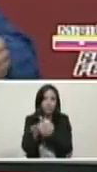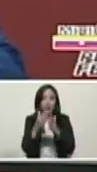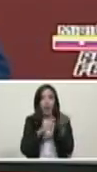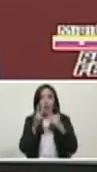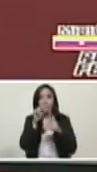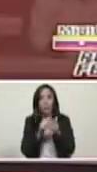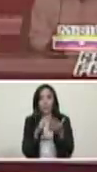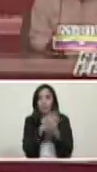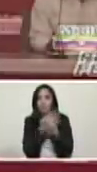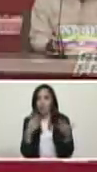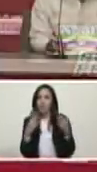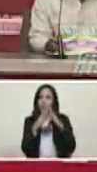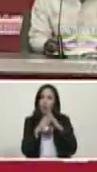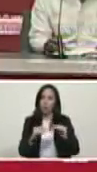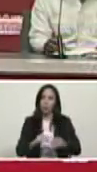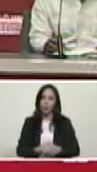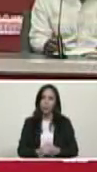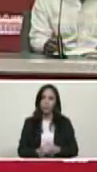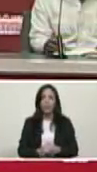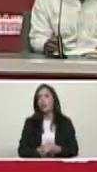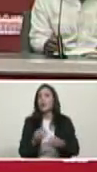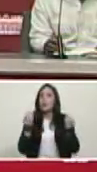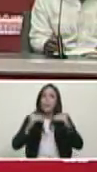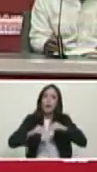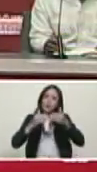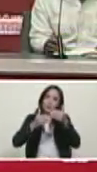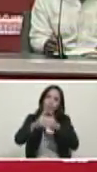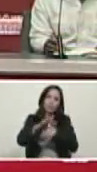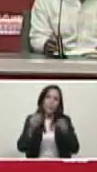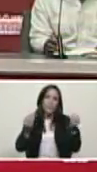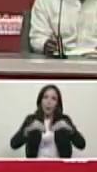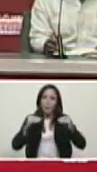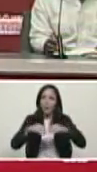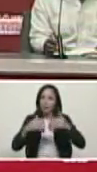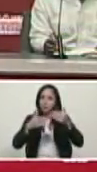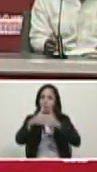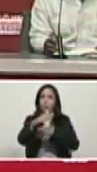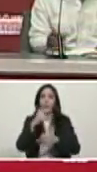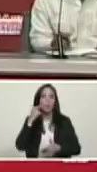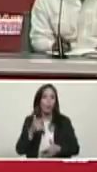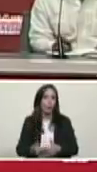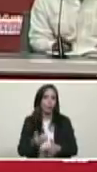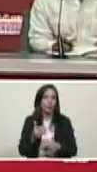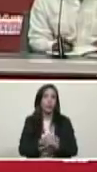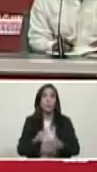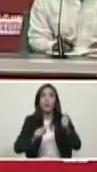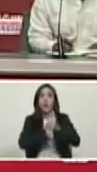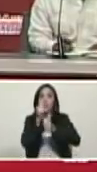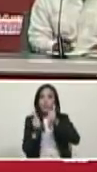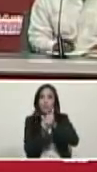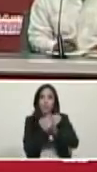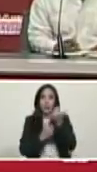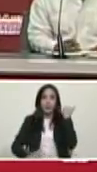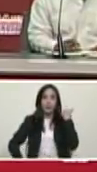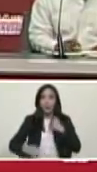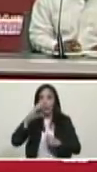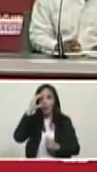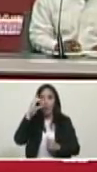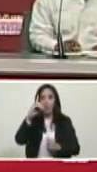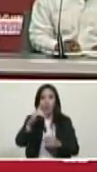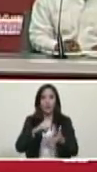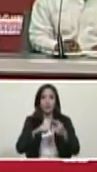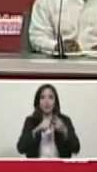2010 y 9 y un poco más allá muy importante compañera vicepresidenta ejecutiva